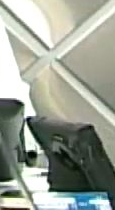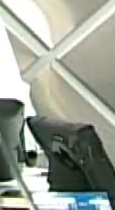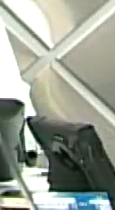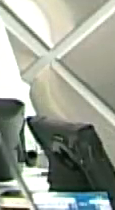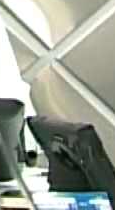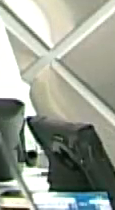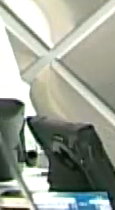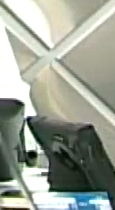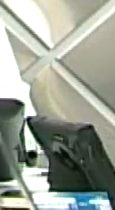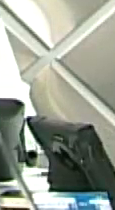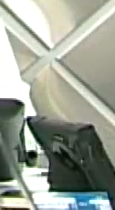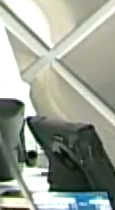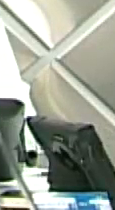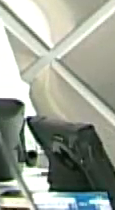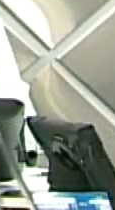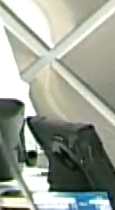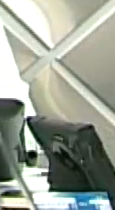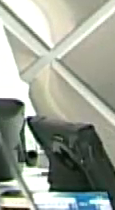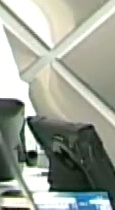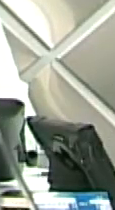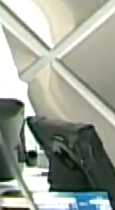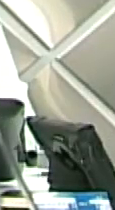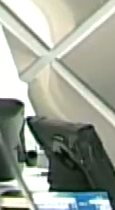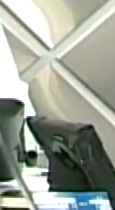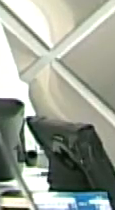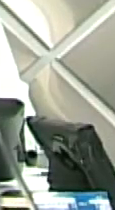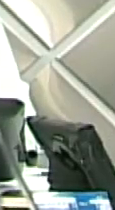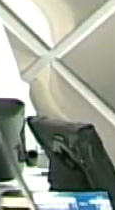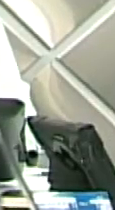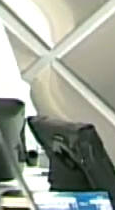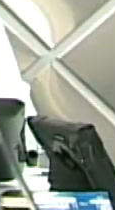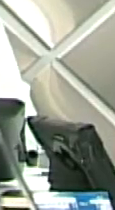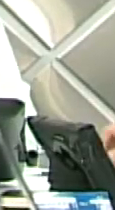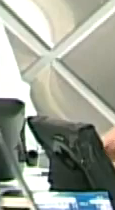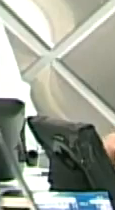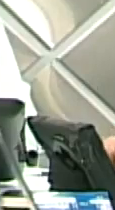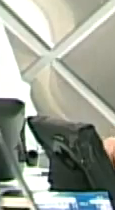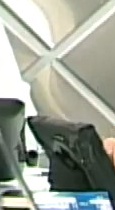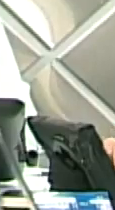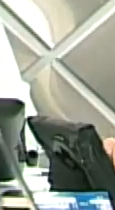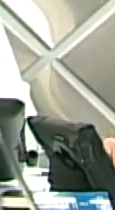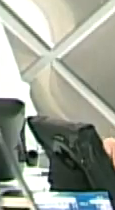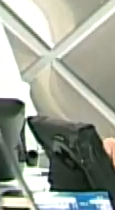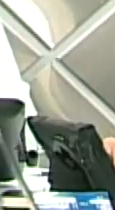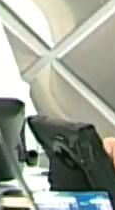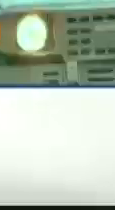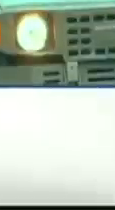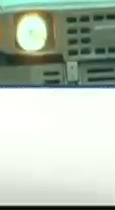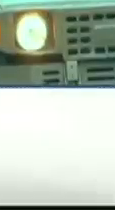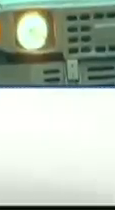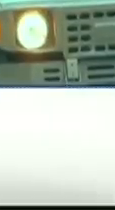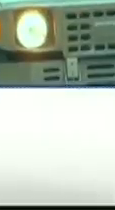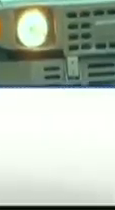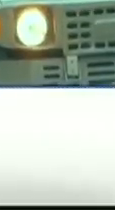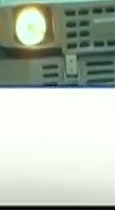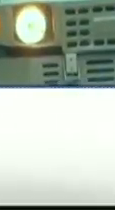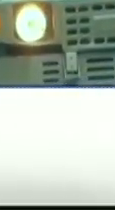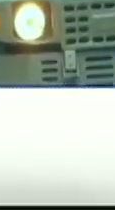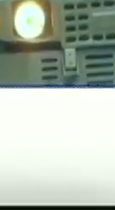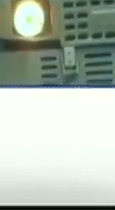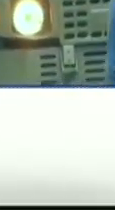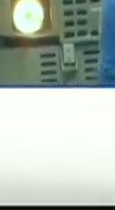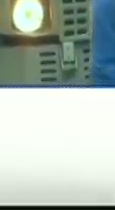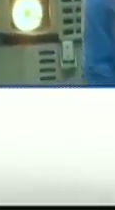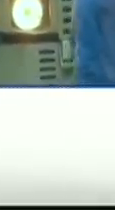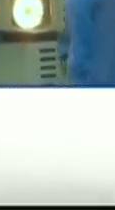2 horas recorriendo los distintos sectores. Recorrí la ruta del